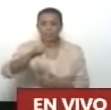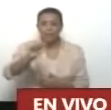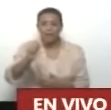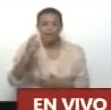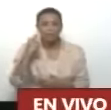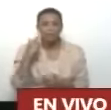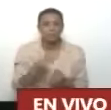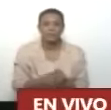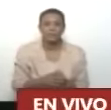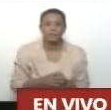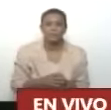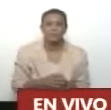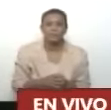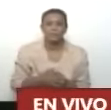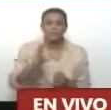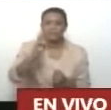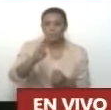volando.